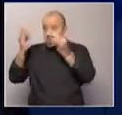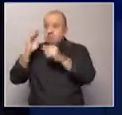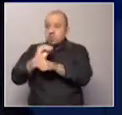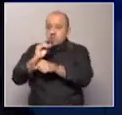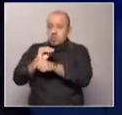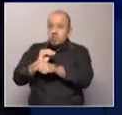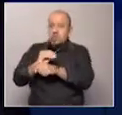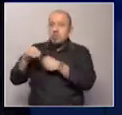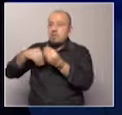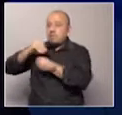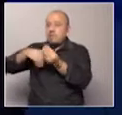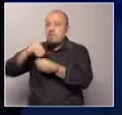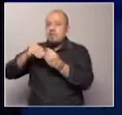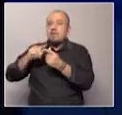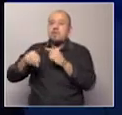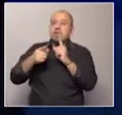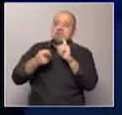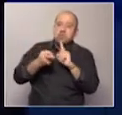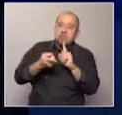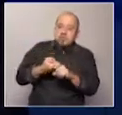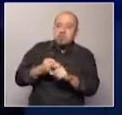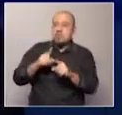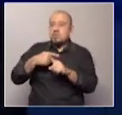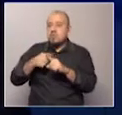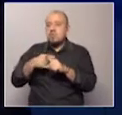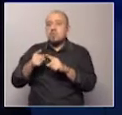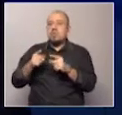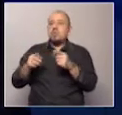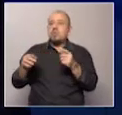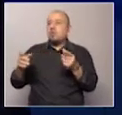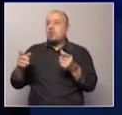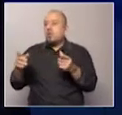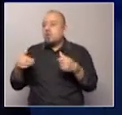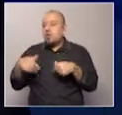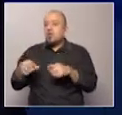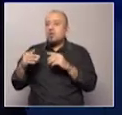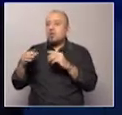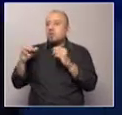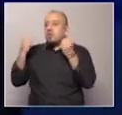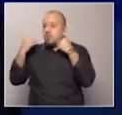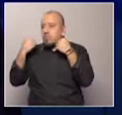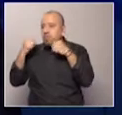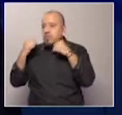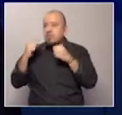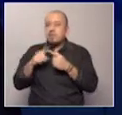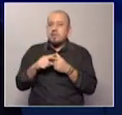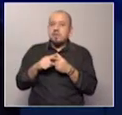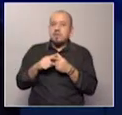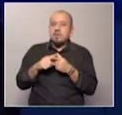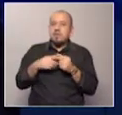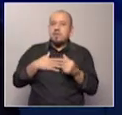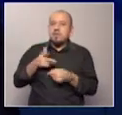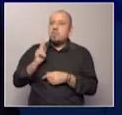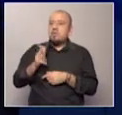con familia con pareja con deporte con actividad política con comunicación con amigos sentida de la idea en la humanidad